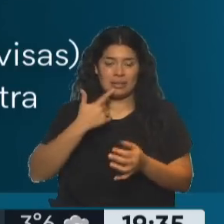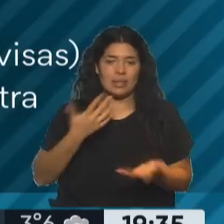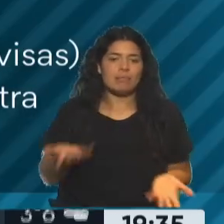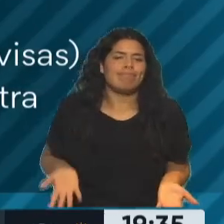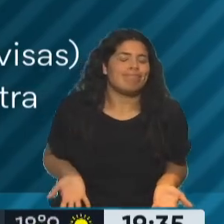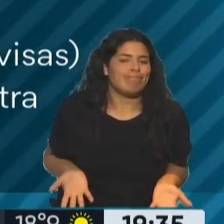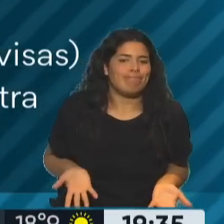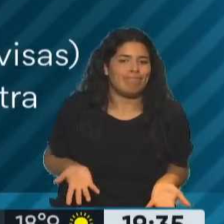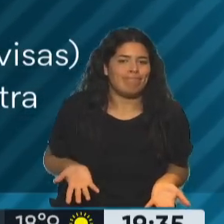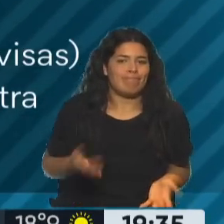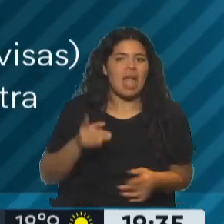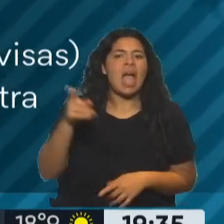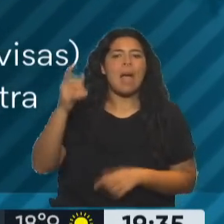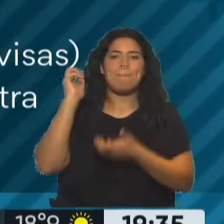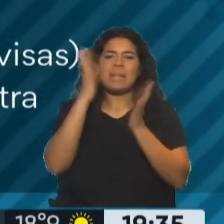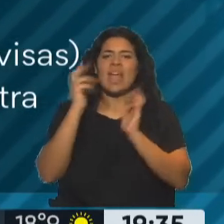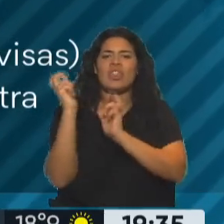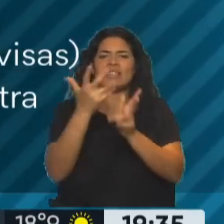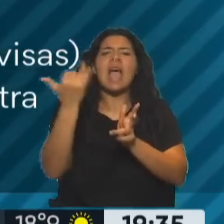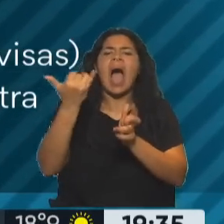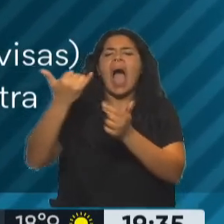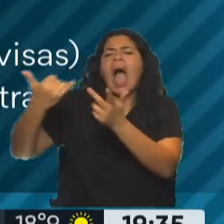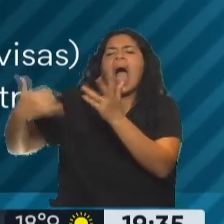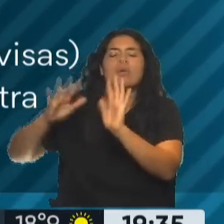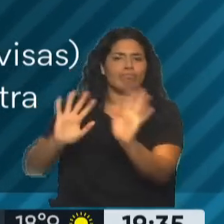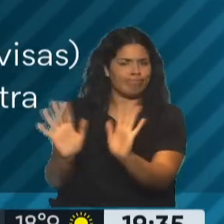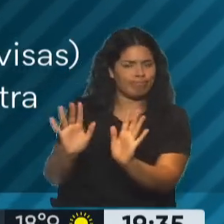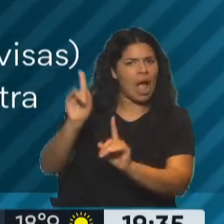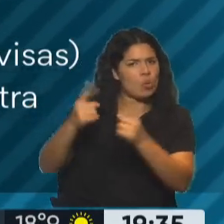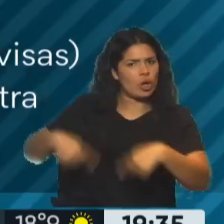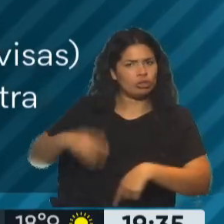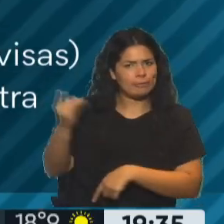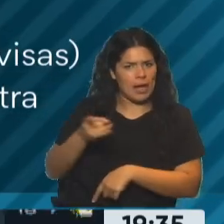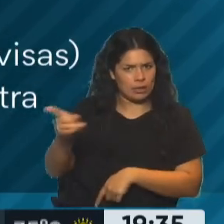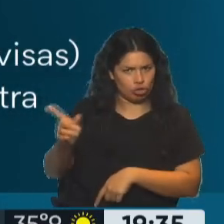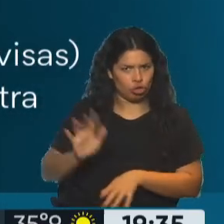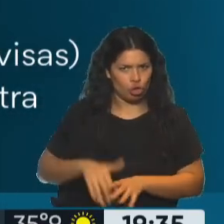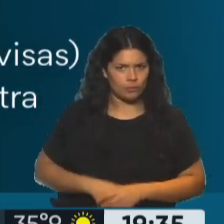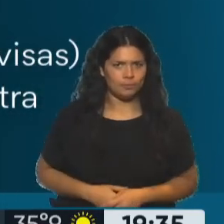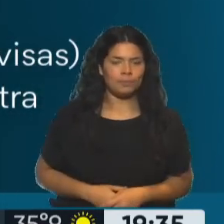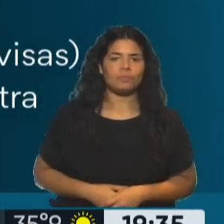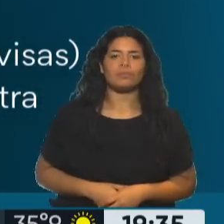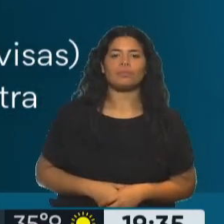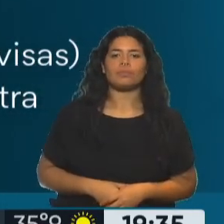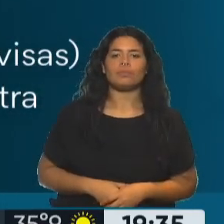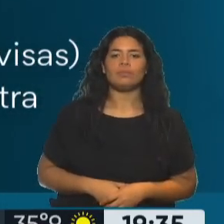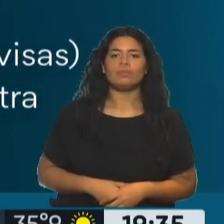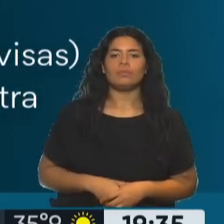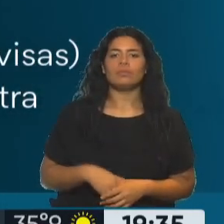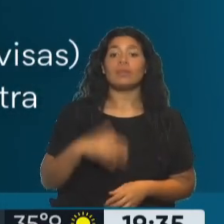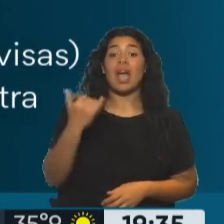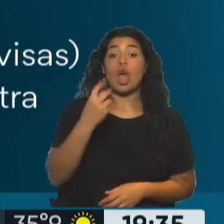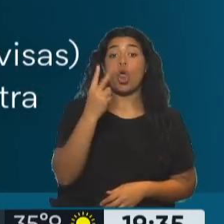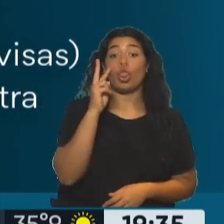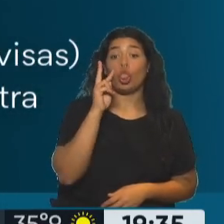Tiene 5.000. Tiene además otros 5.000 en una cosa que se llama BIS, que es de un banco, y unos 2.000